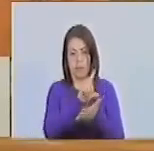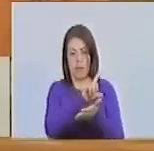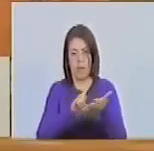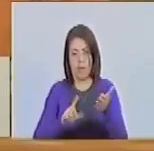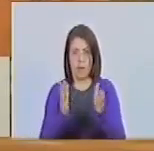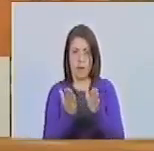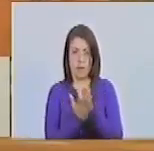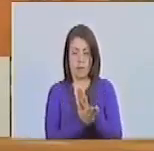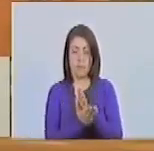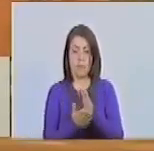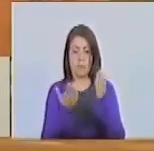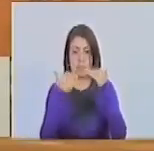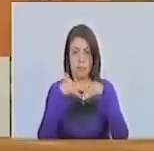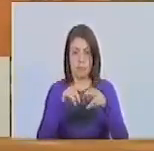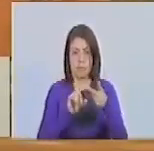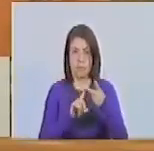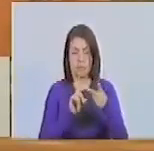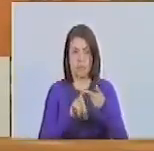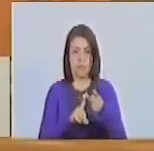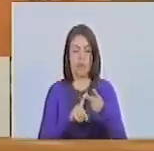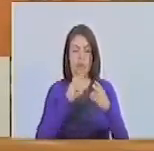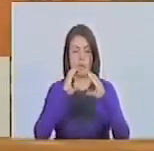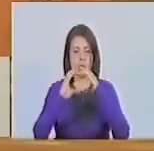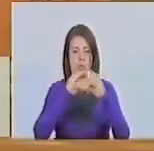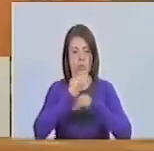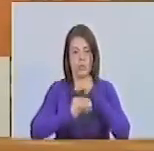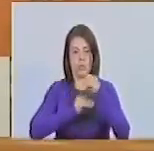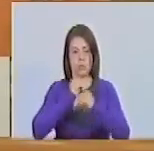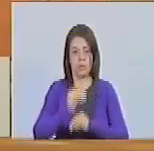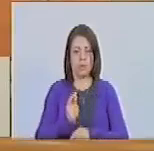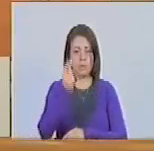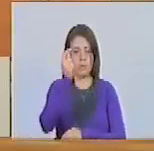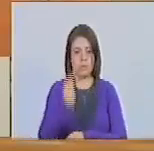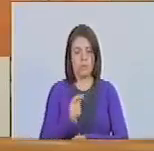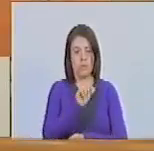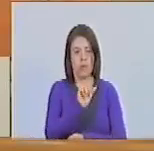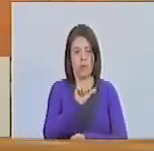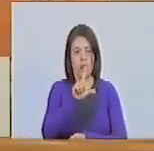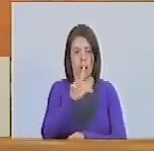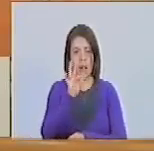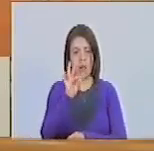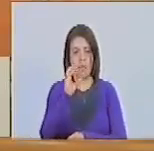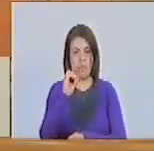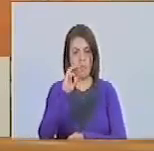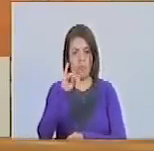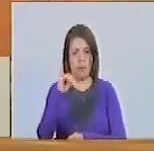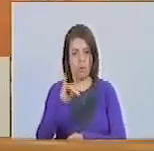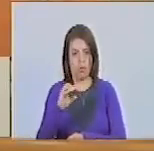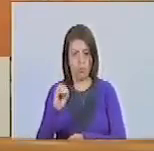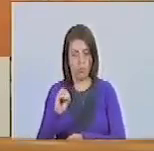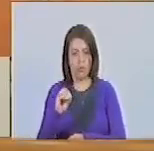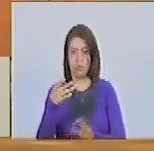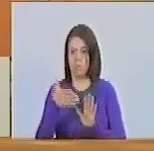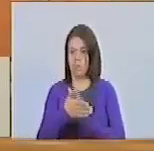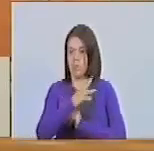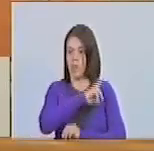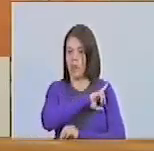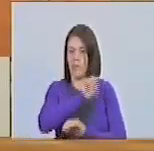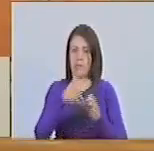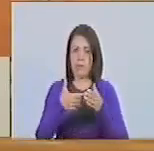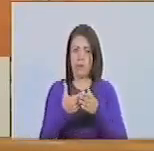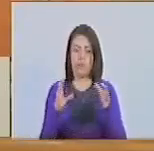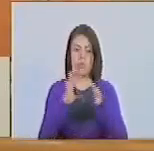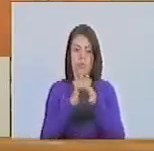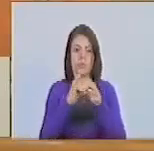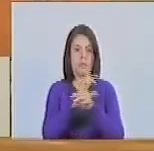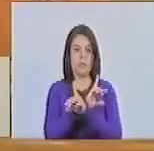lista anexa. Segundo, comunicación suscrita por el diputado Alfonso Enrique Campos Jesús Rum, jefe de la bancada de la